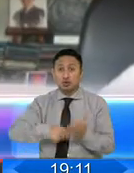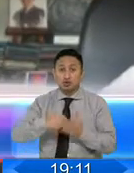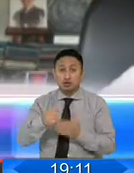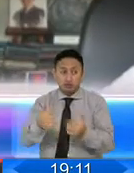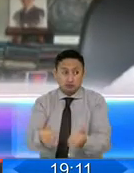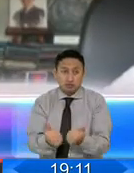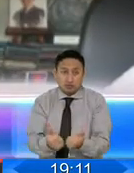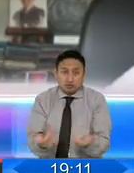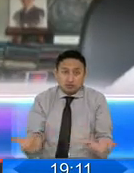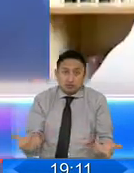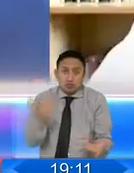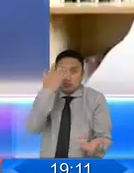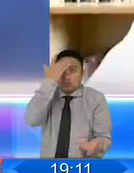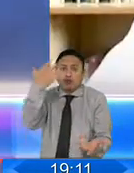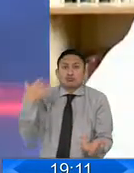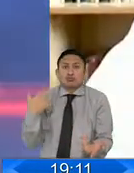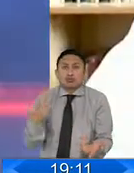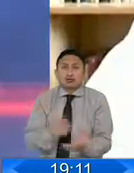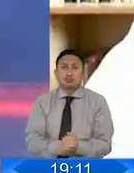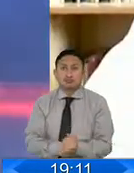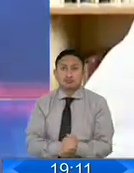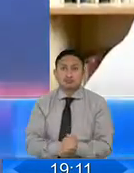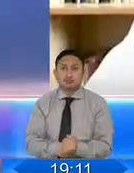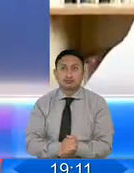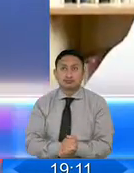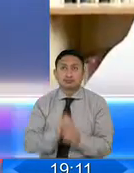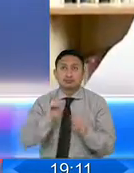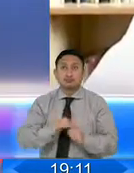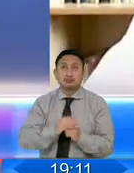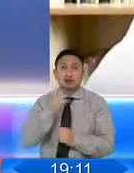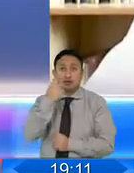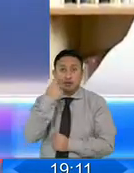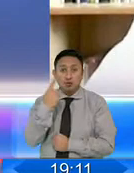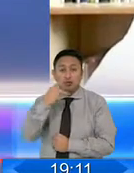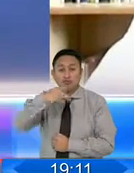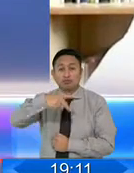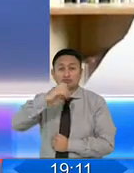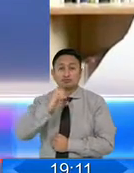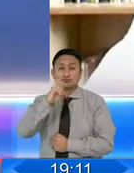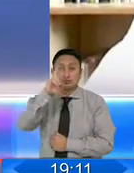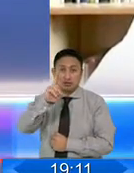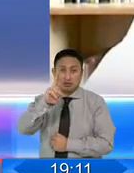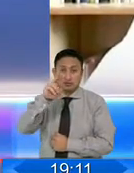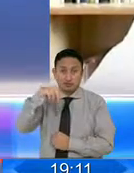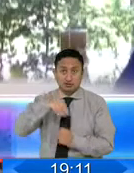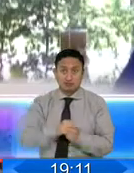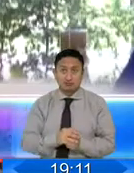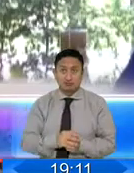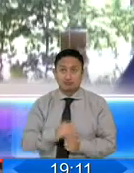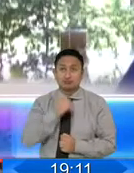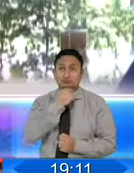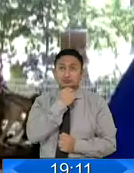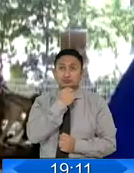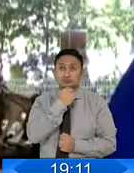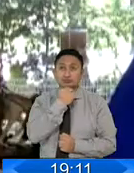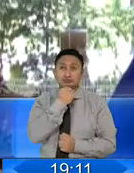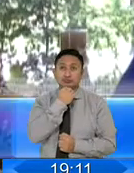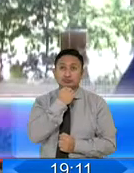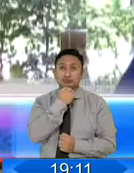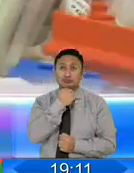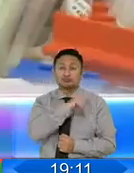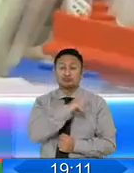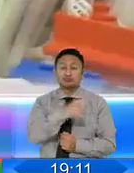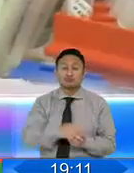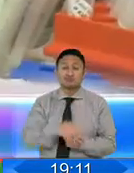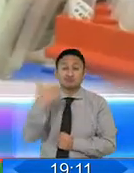¿por qué se ejecutan garantías? Las pruebas en el objeto contractual son PCR, más no tecnología LAM. El alcalde dijo en una